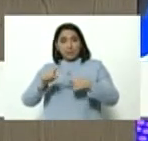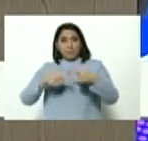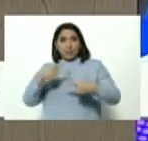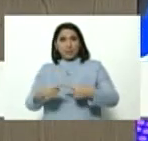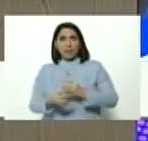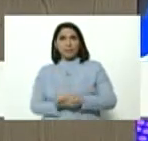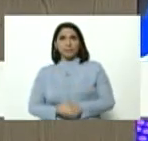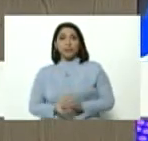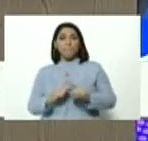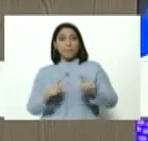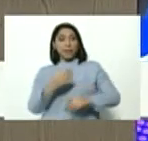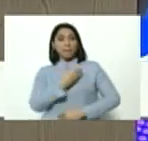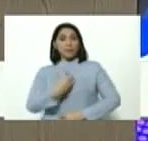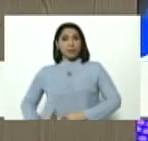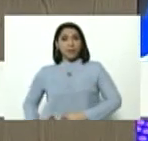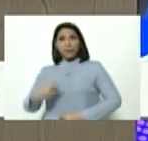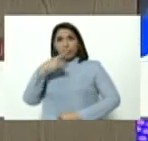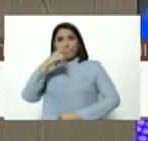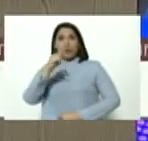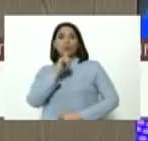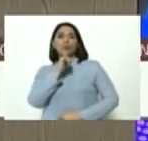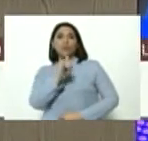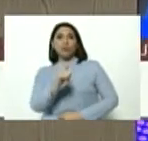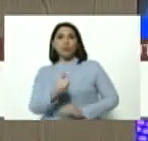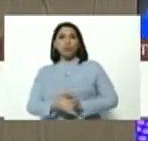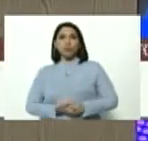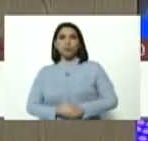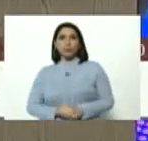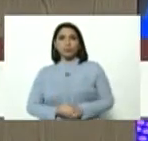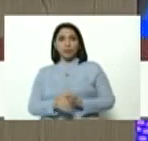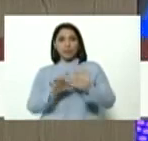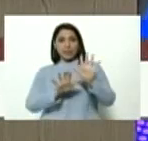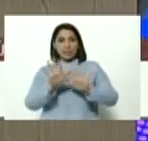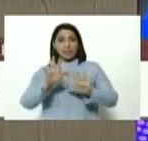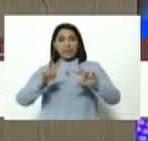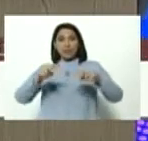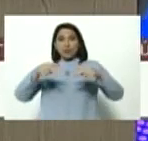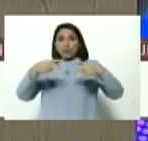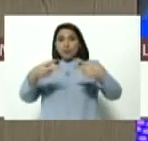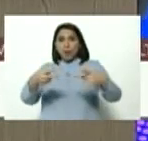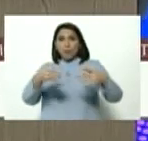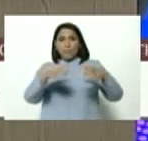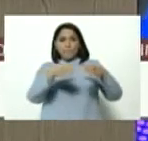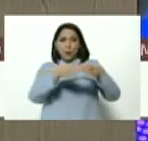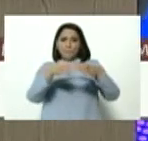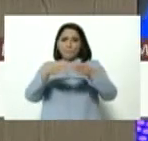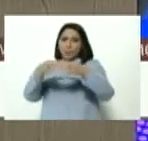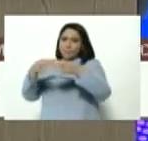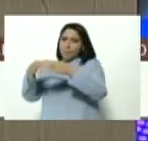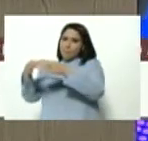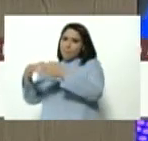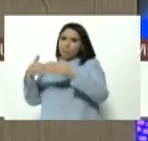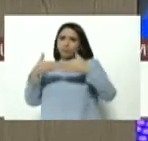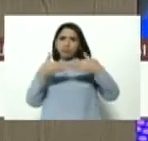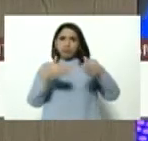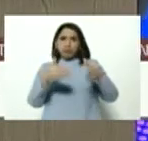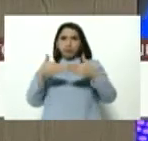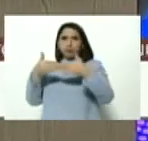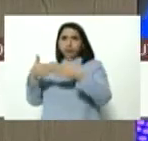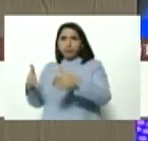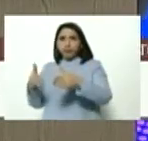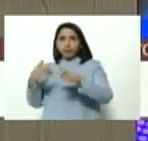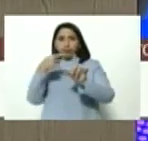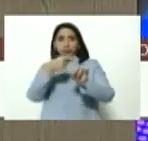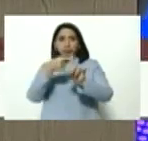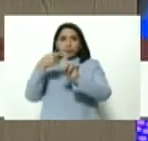Pero el presidente Maduro anunció 15 nuevos renglones, 15 nuevos sectores que se suman a